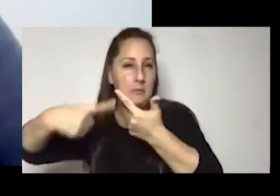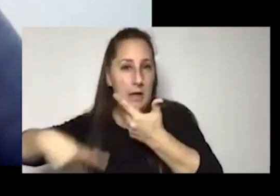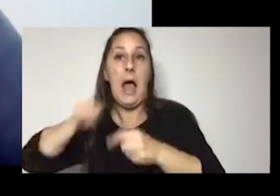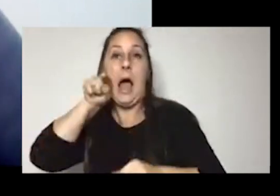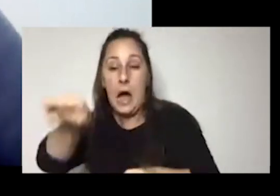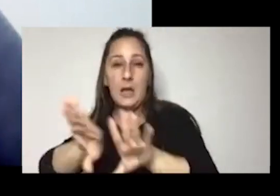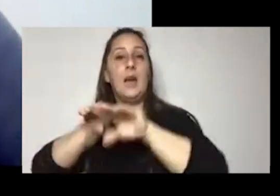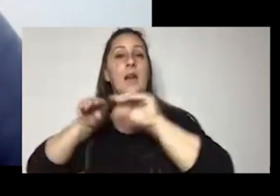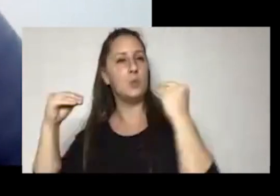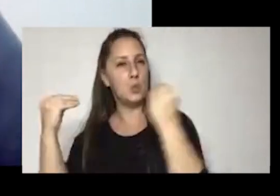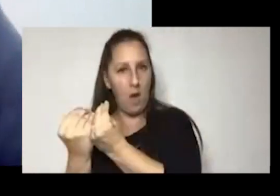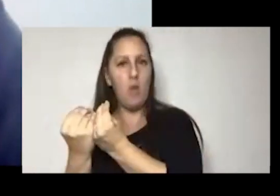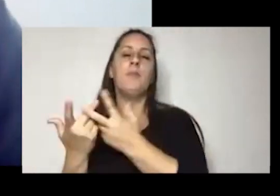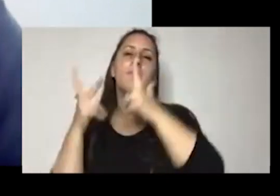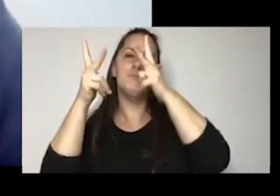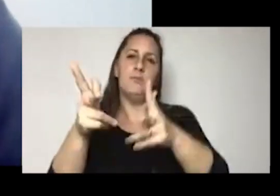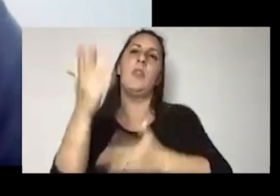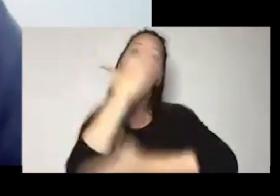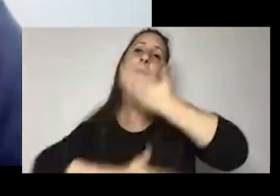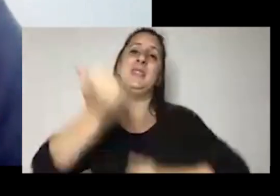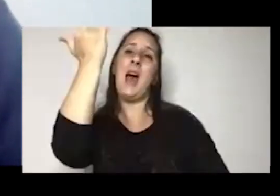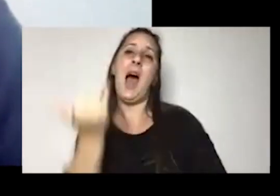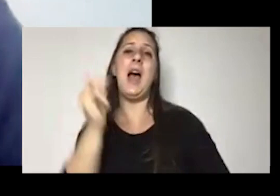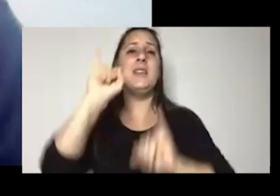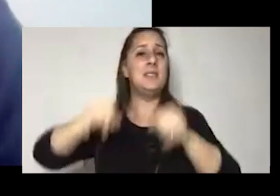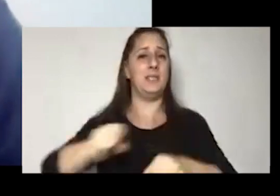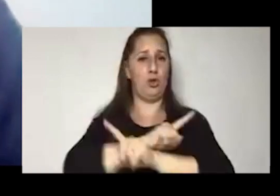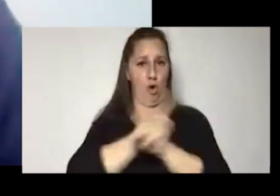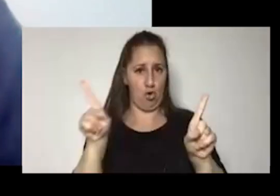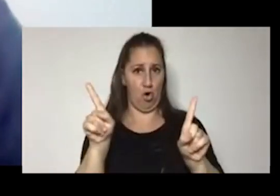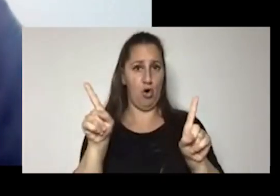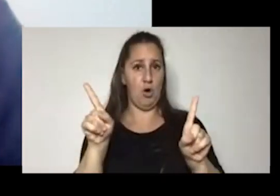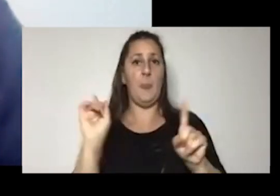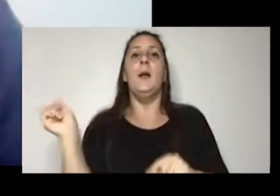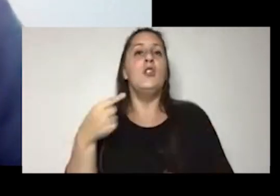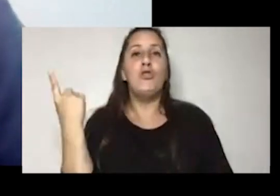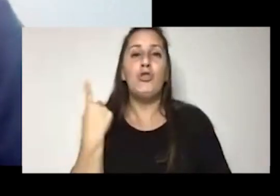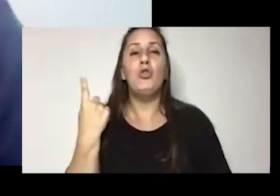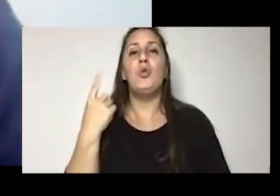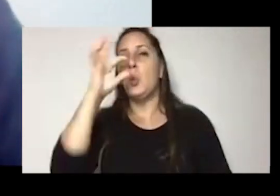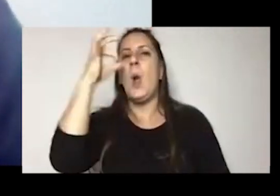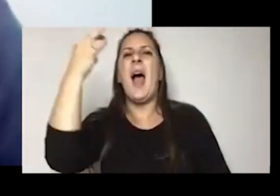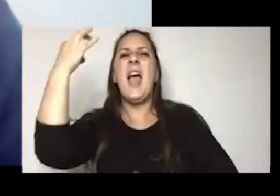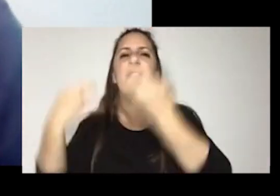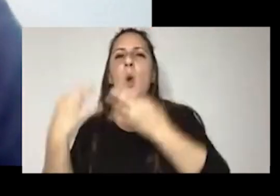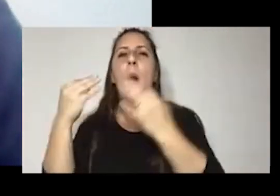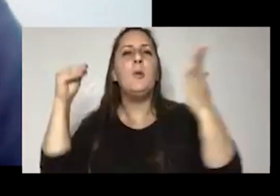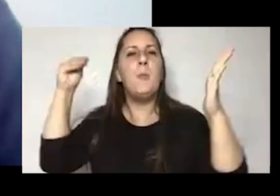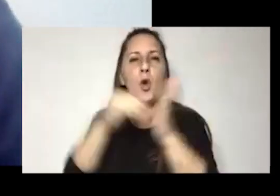la persona tiene o no tiene discapacidad. Nosotros no trabajamos y no evaluamos justamente porcentajes.